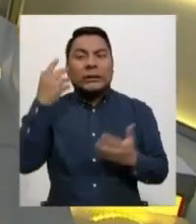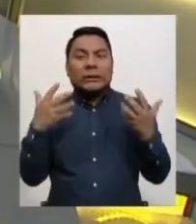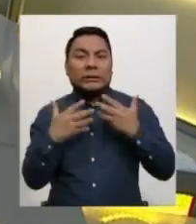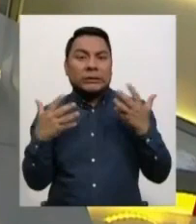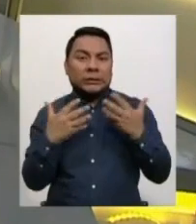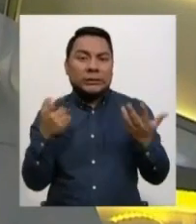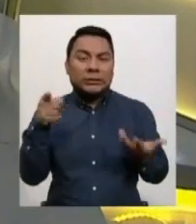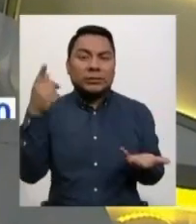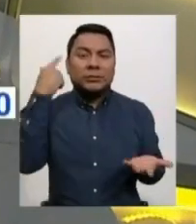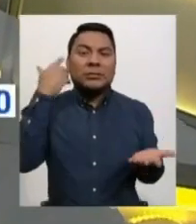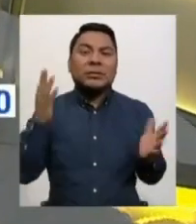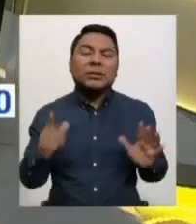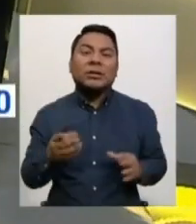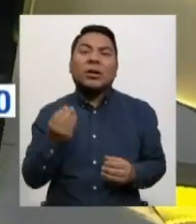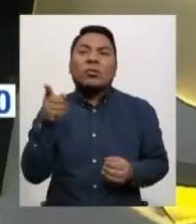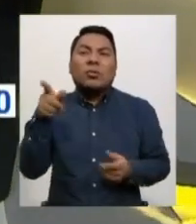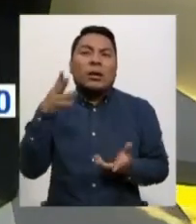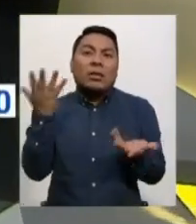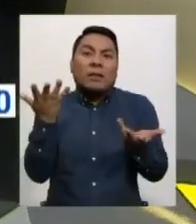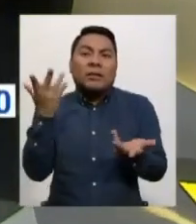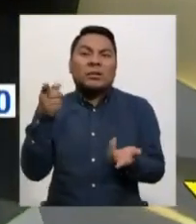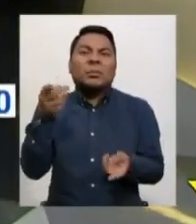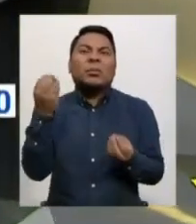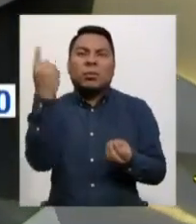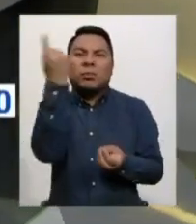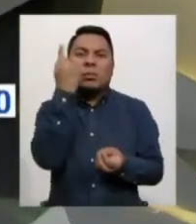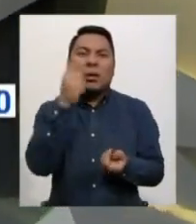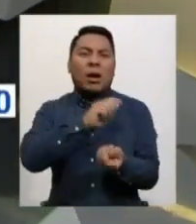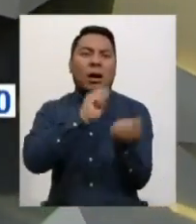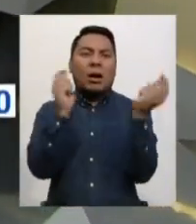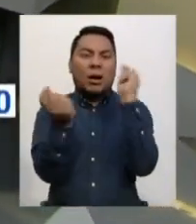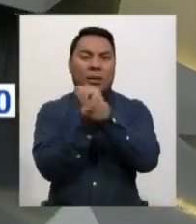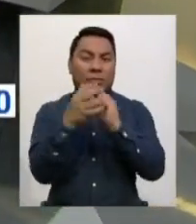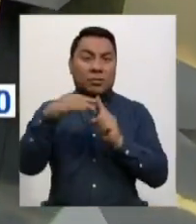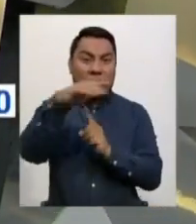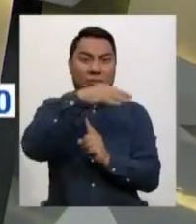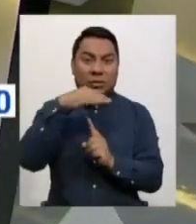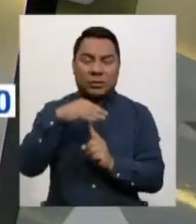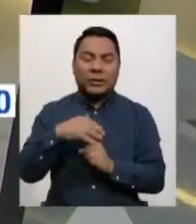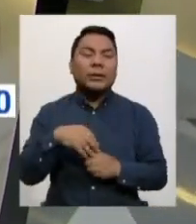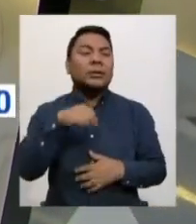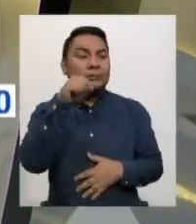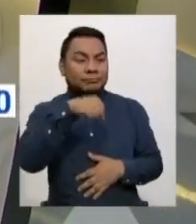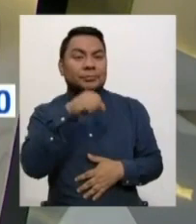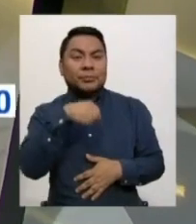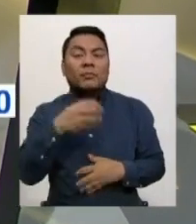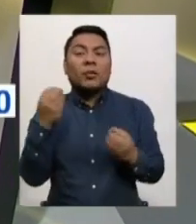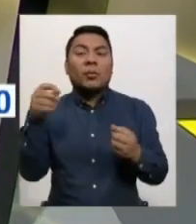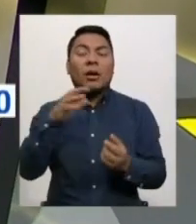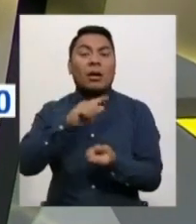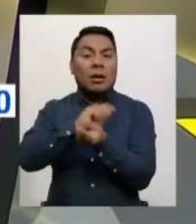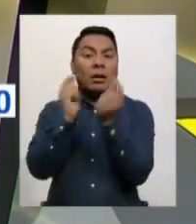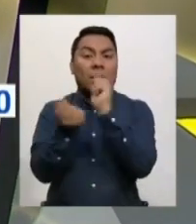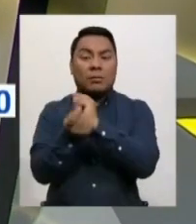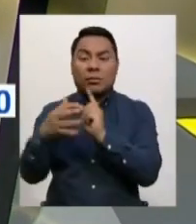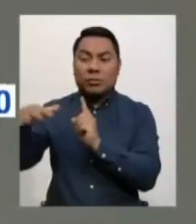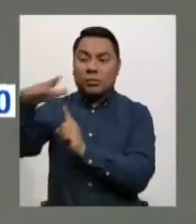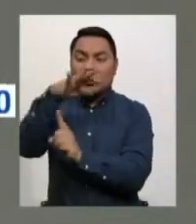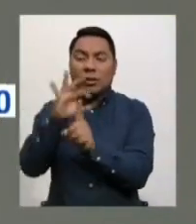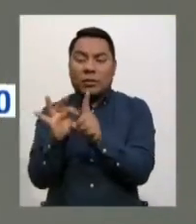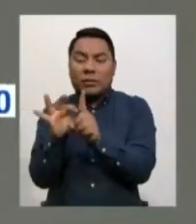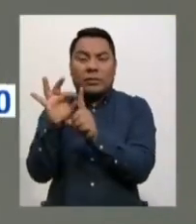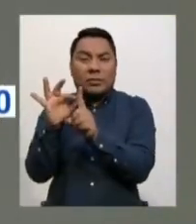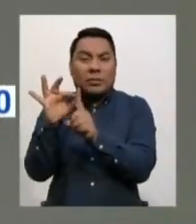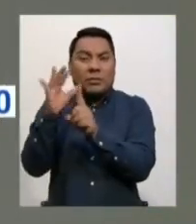tema, los efectos del cambio climático. Sí, porque el cambio climático incide en la temperatura. O sea, si hay más temperatura